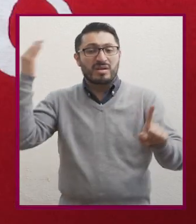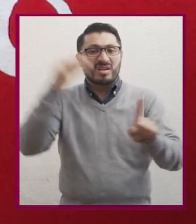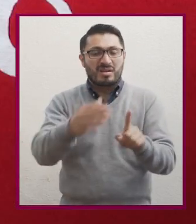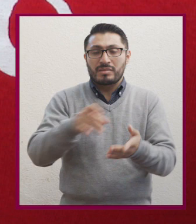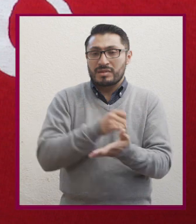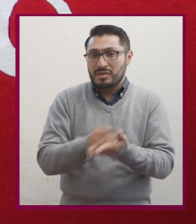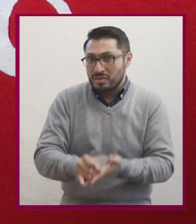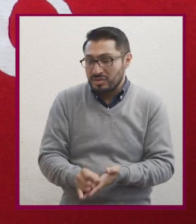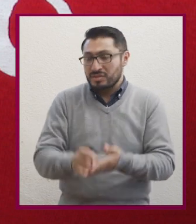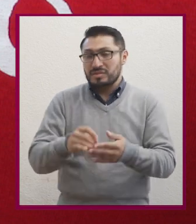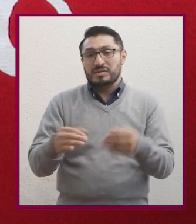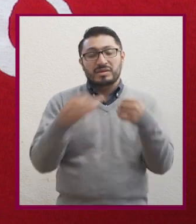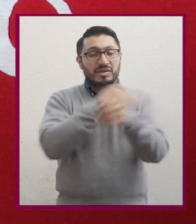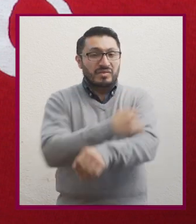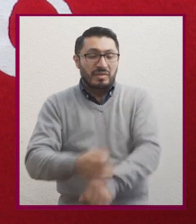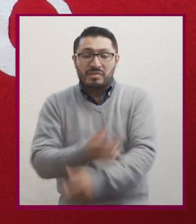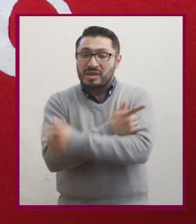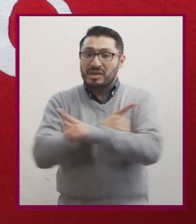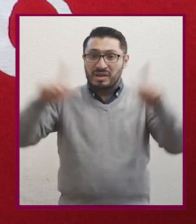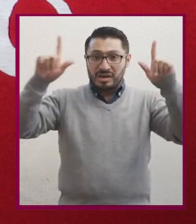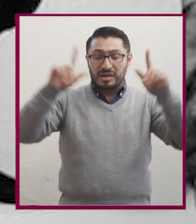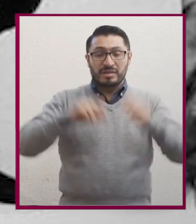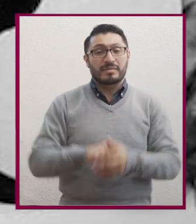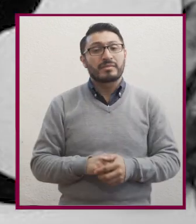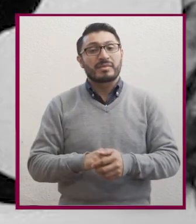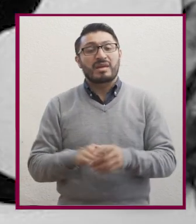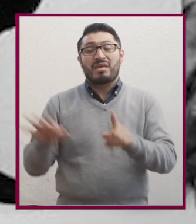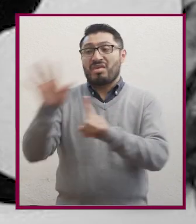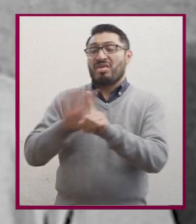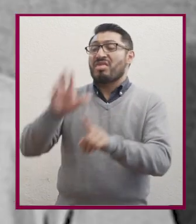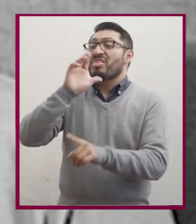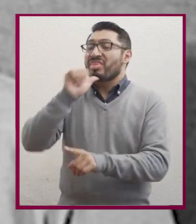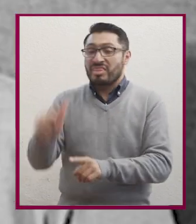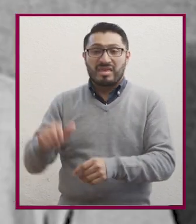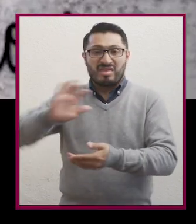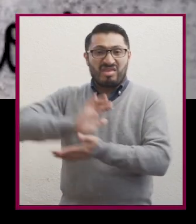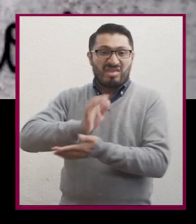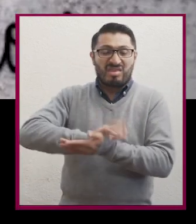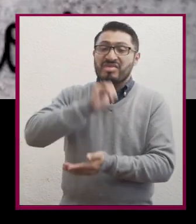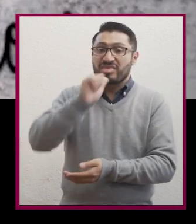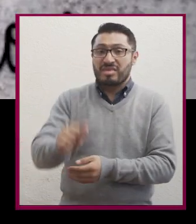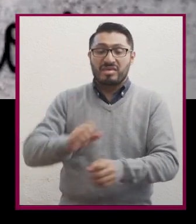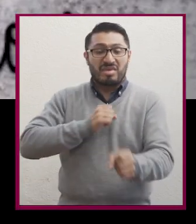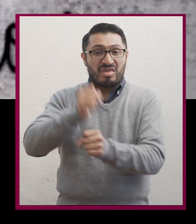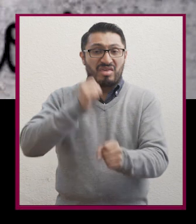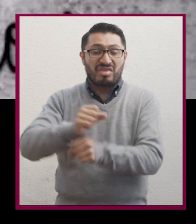tomar decisiones reproductivas libres de coerción, discriminación y violencia, el